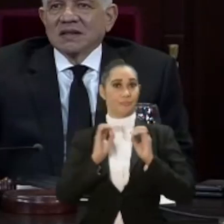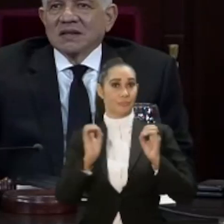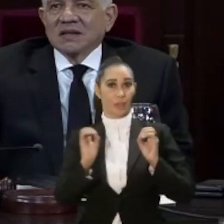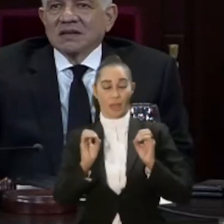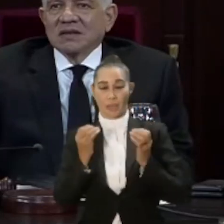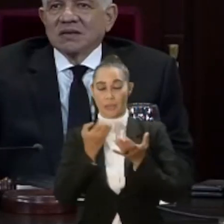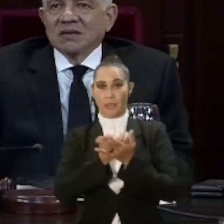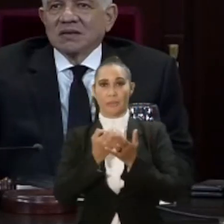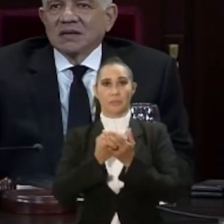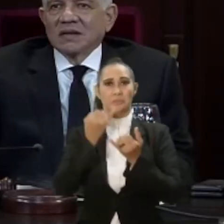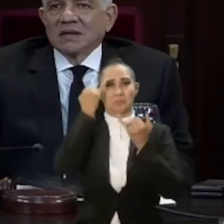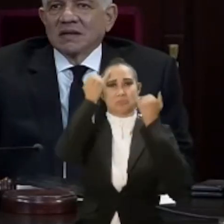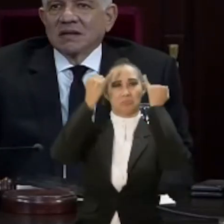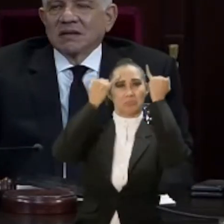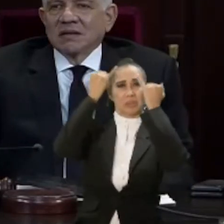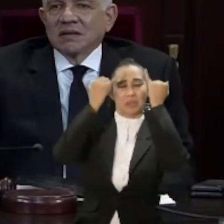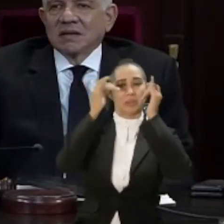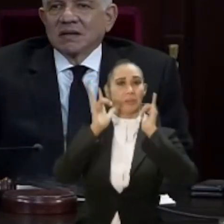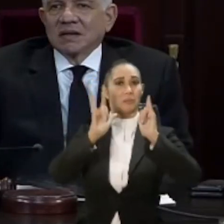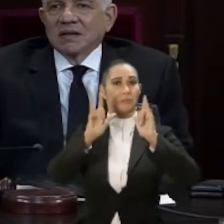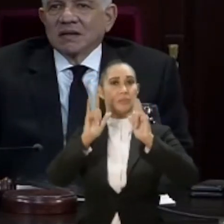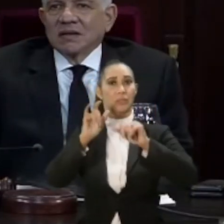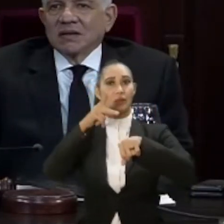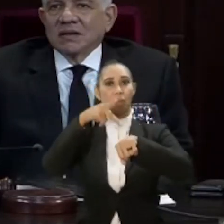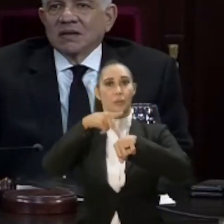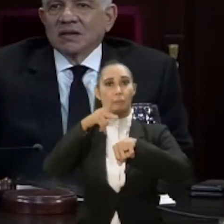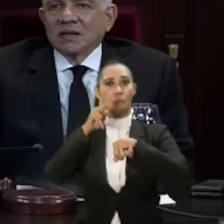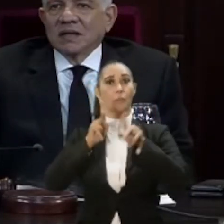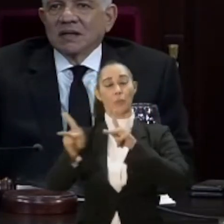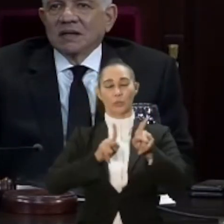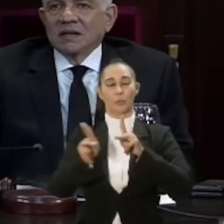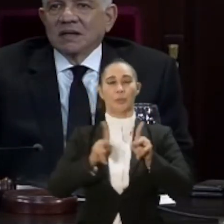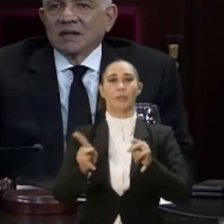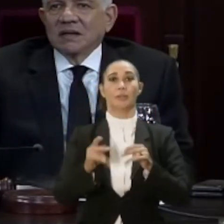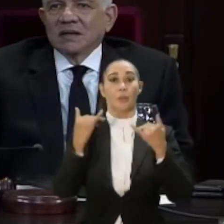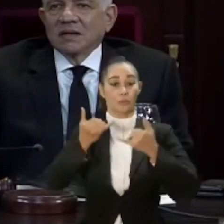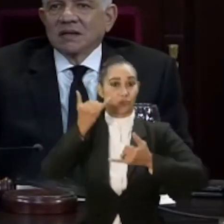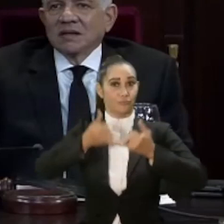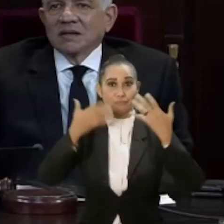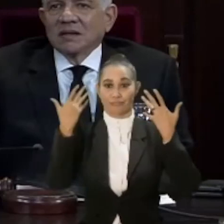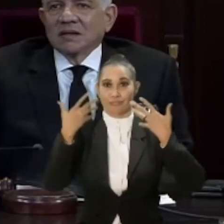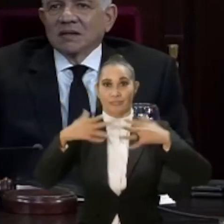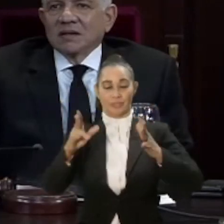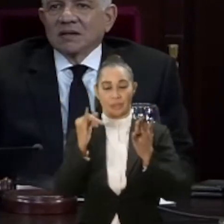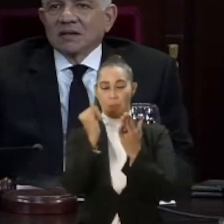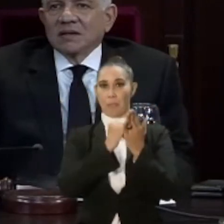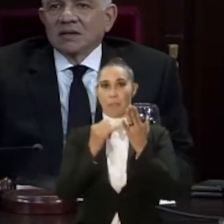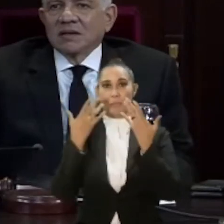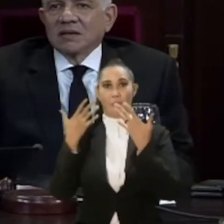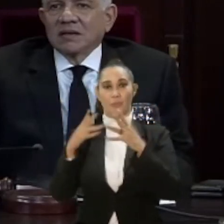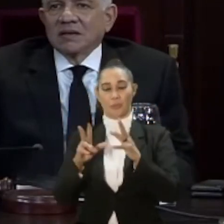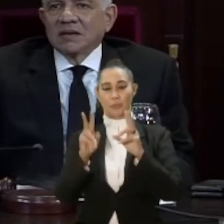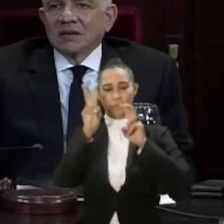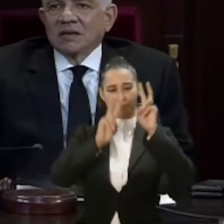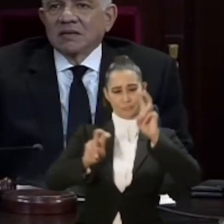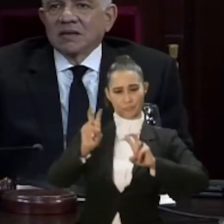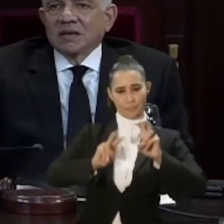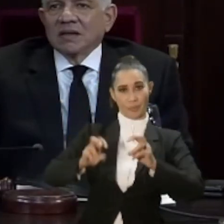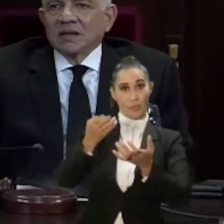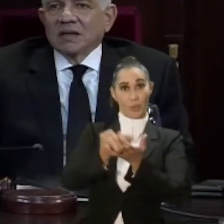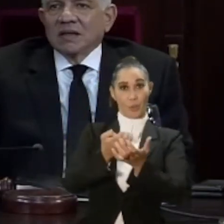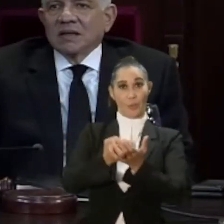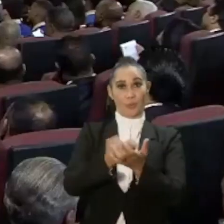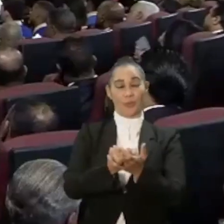económicos y era solo un sueño para Santiago y Puerto Plata. Hoy hemos terminado los diseños de construcción y los estudios de factibilidad